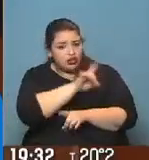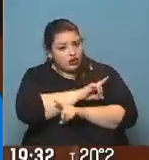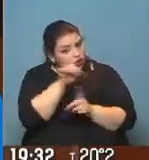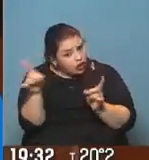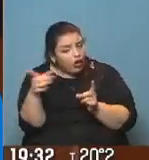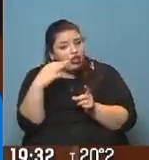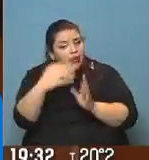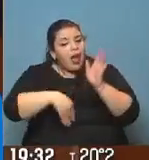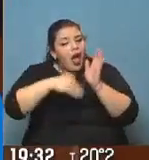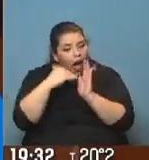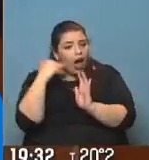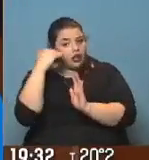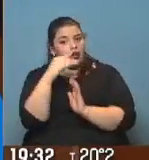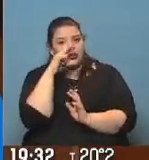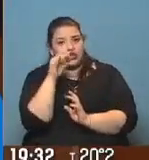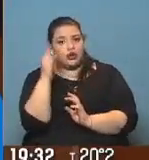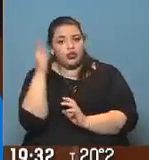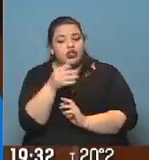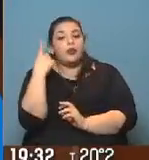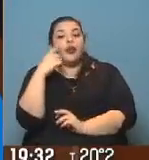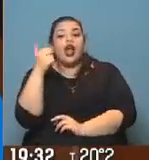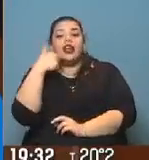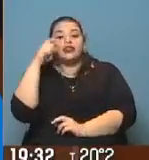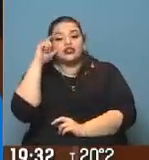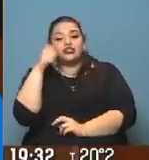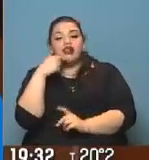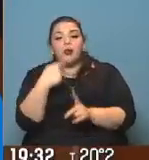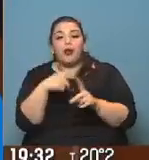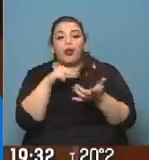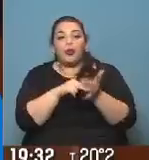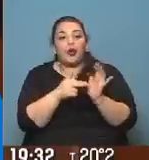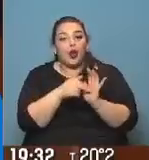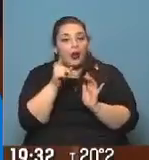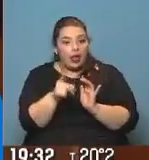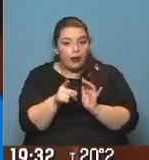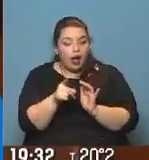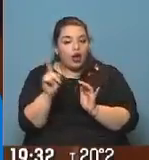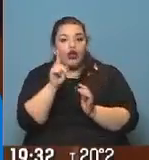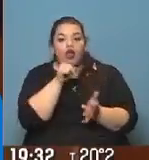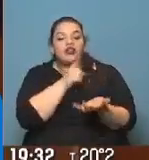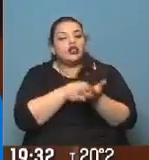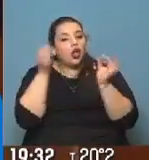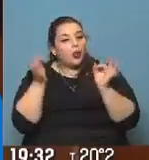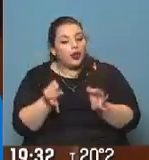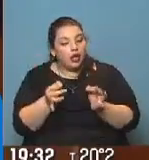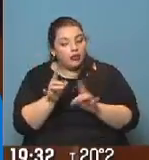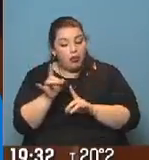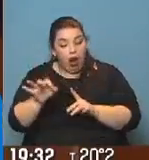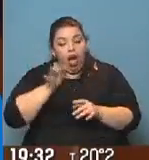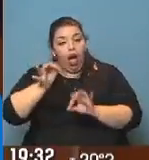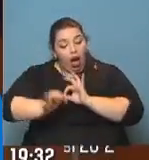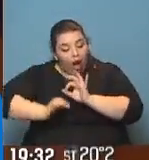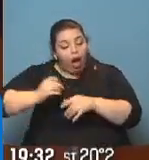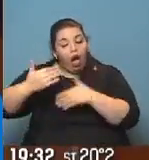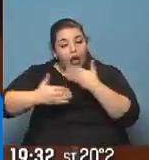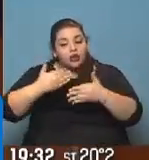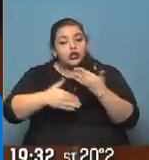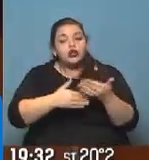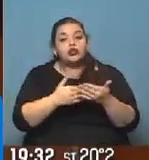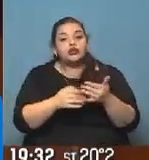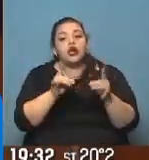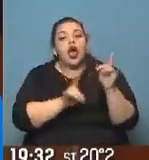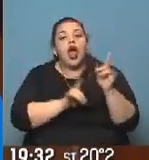entendió que el ANSES, por un problema formal, simplemente no había apelado adecuadamente. En estos años, algunas cámaras